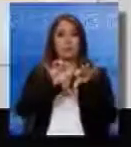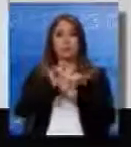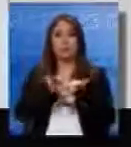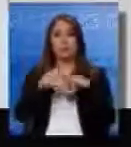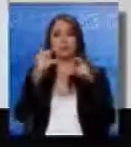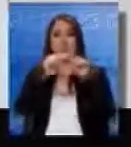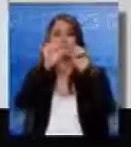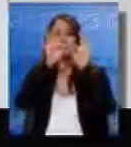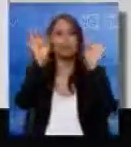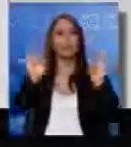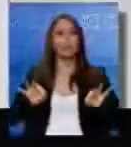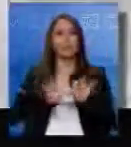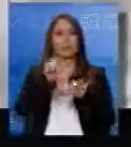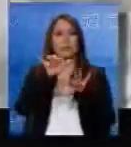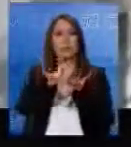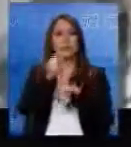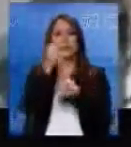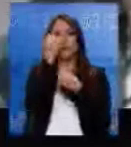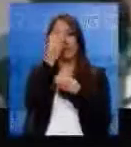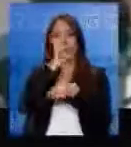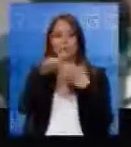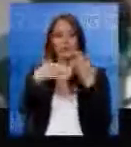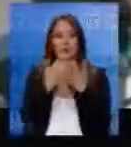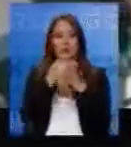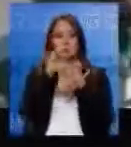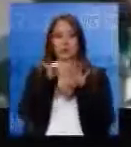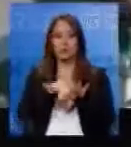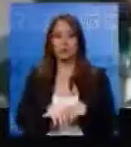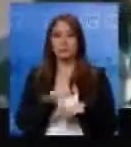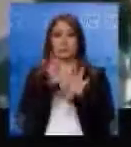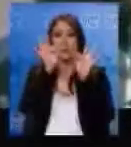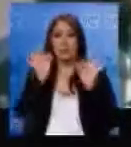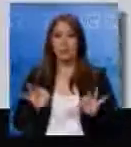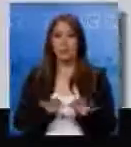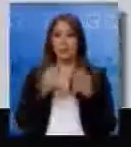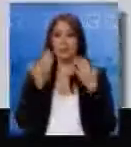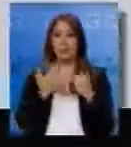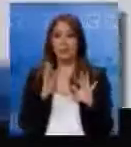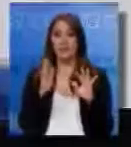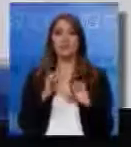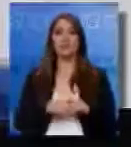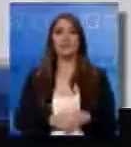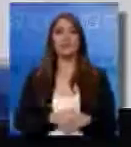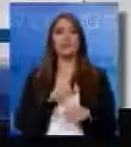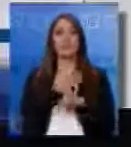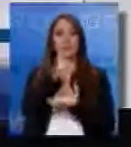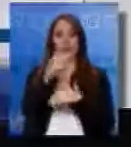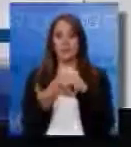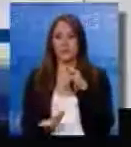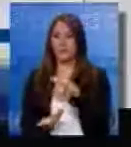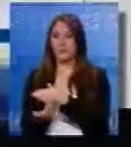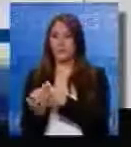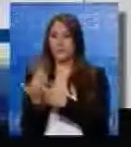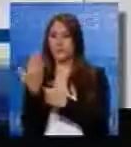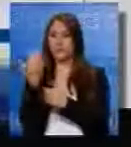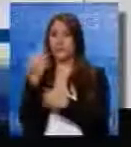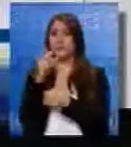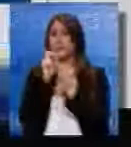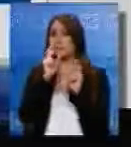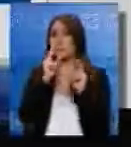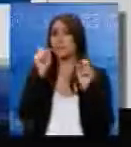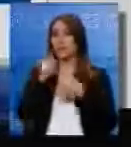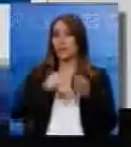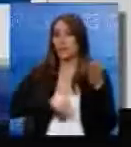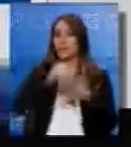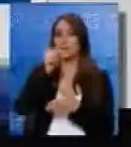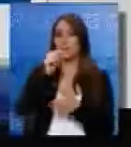la solicitud de crédito, actualizar su información y llenar los formularios que aparecen en pantalla. Imprima el formulario de preaprobación para